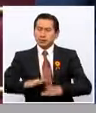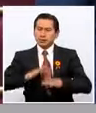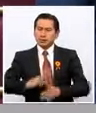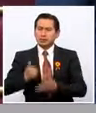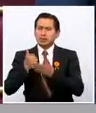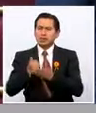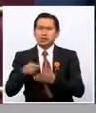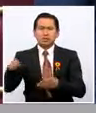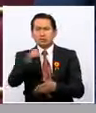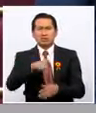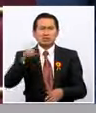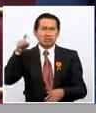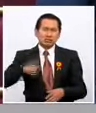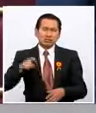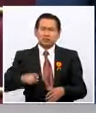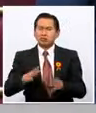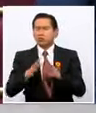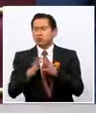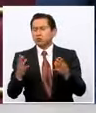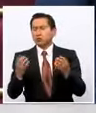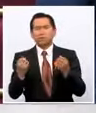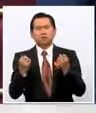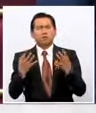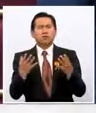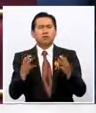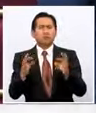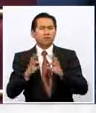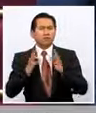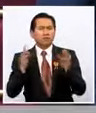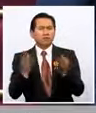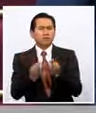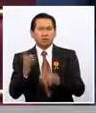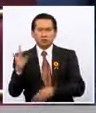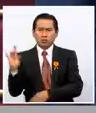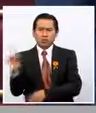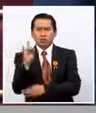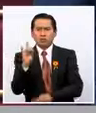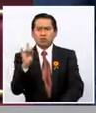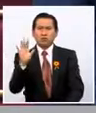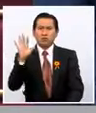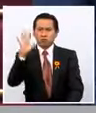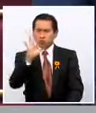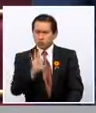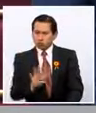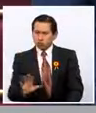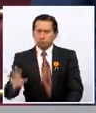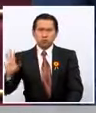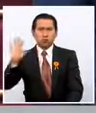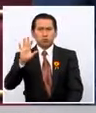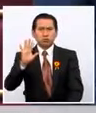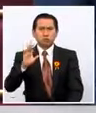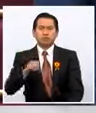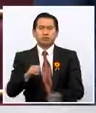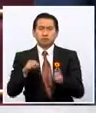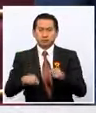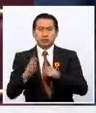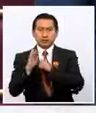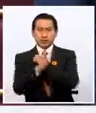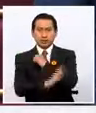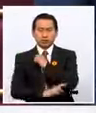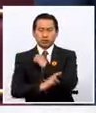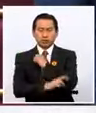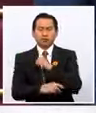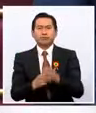tantas y tantas familias de norte a sur de oriente a occidente de la república